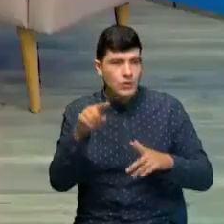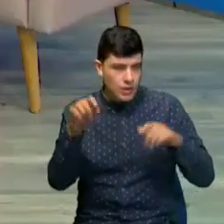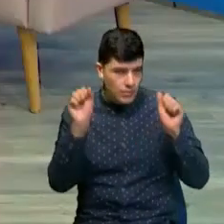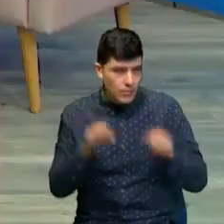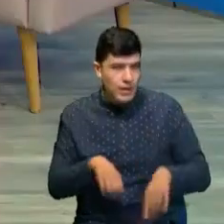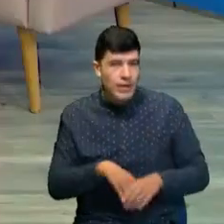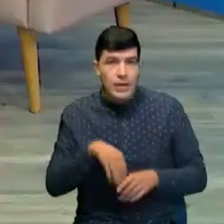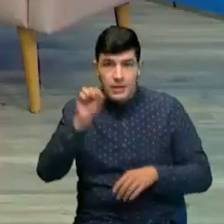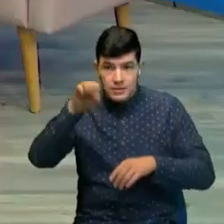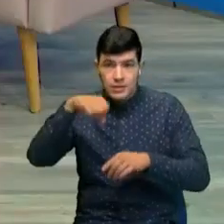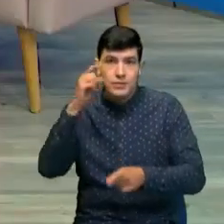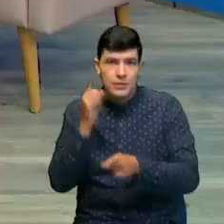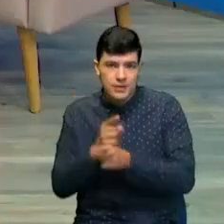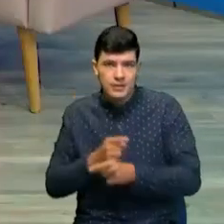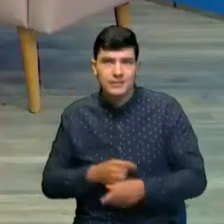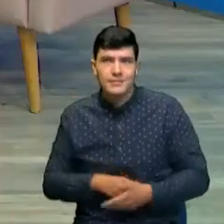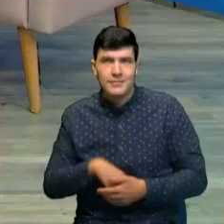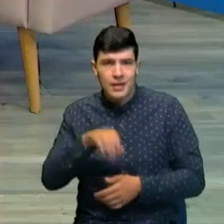2011. Entonces,